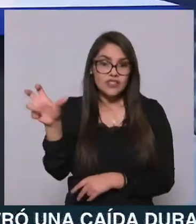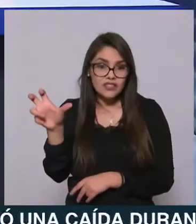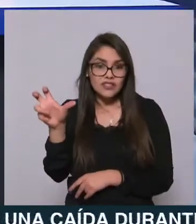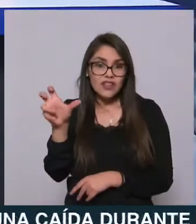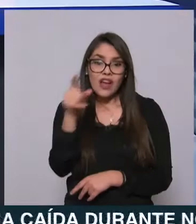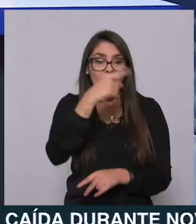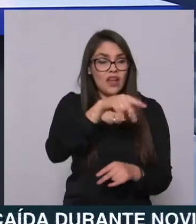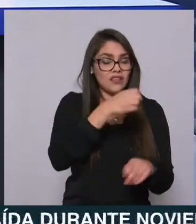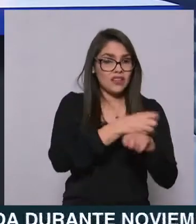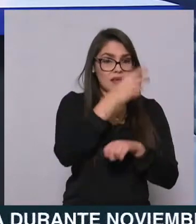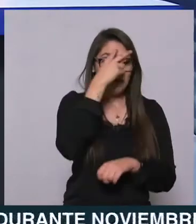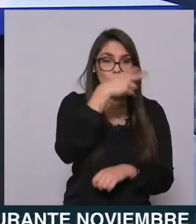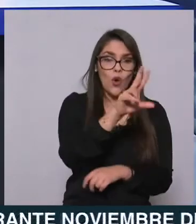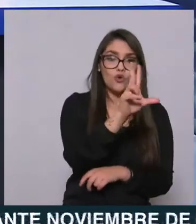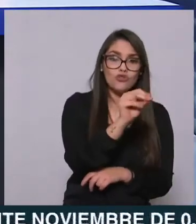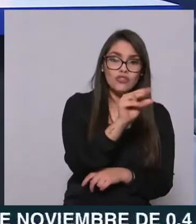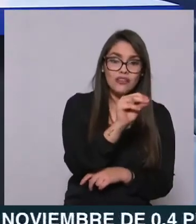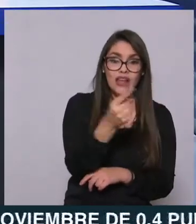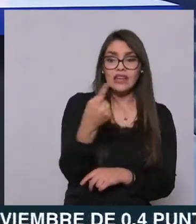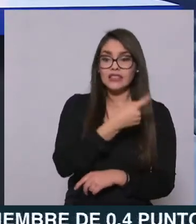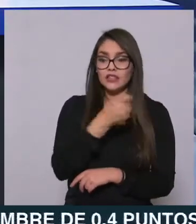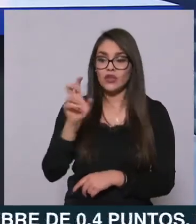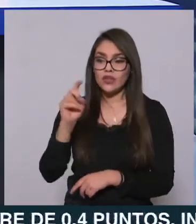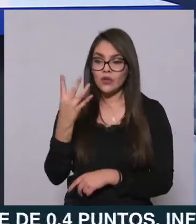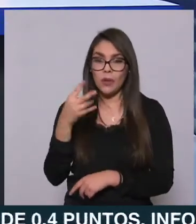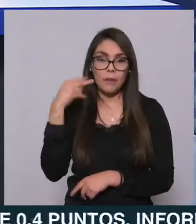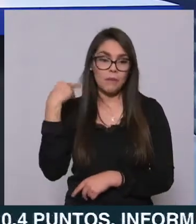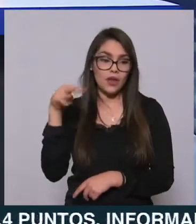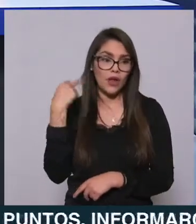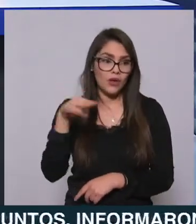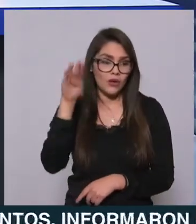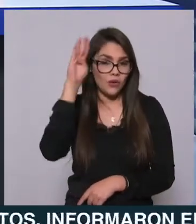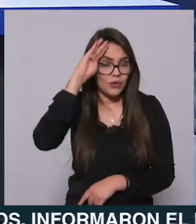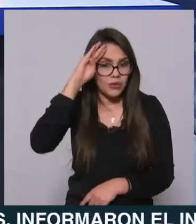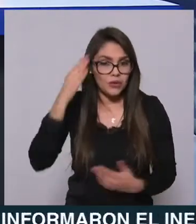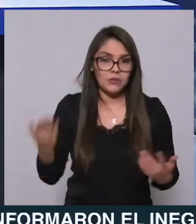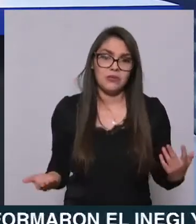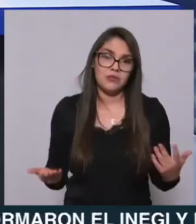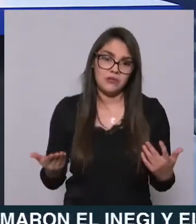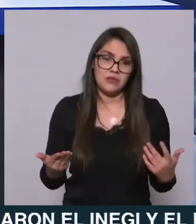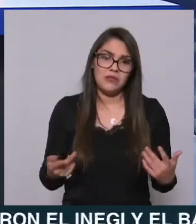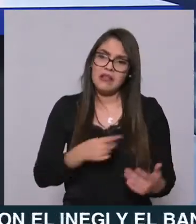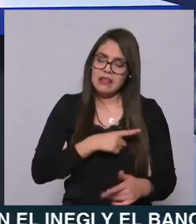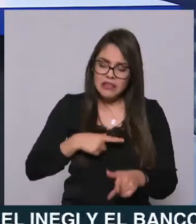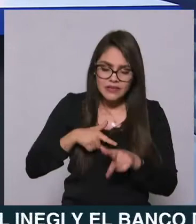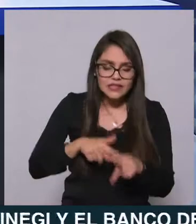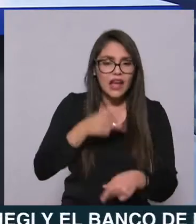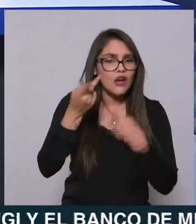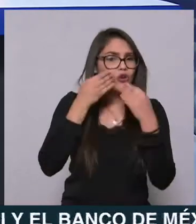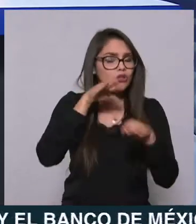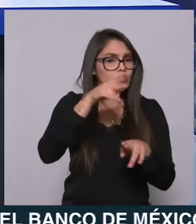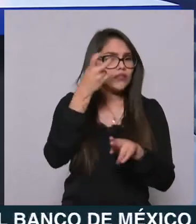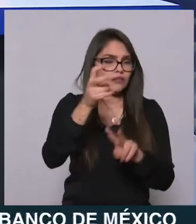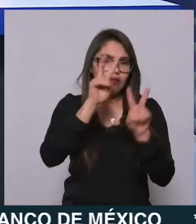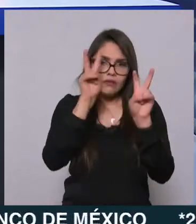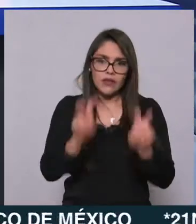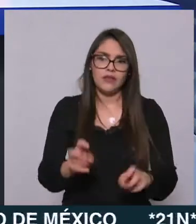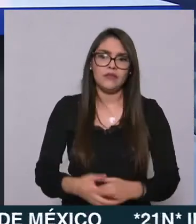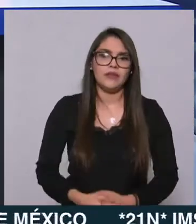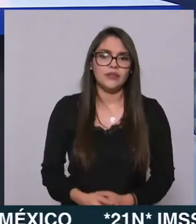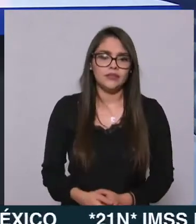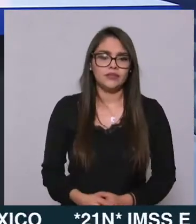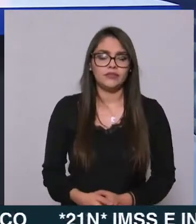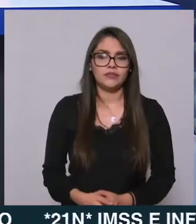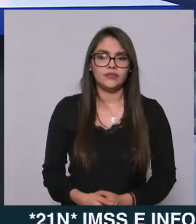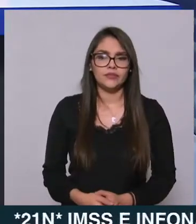de México, llevamos 134 en Veracruz. Sigamos hablando de eso. Esa es la noticia